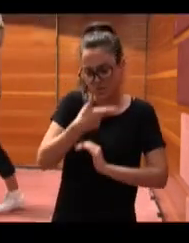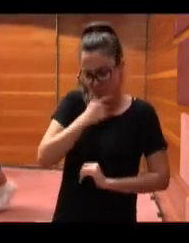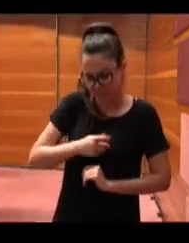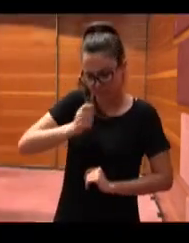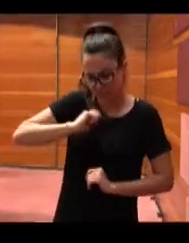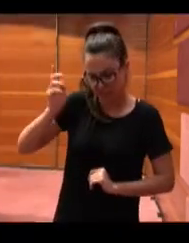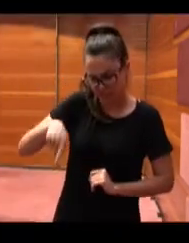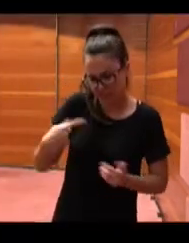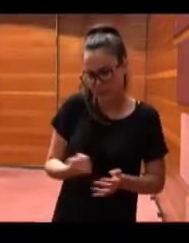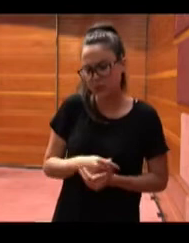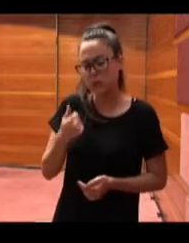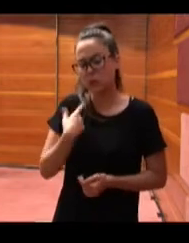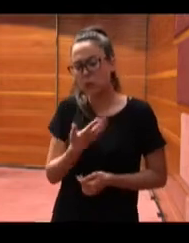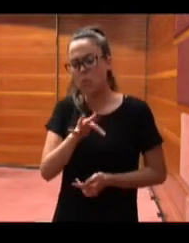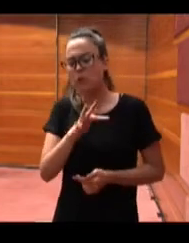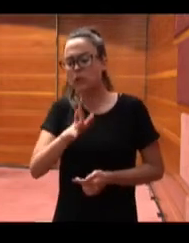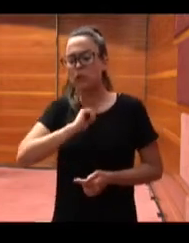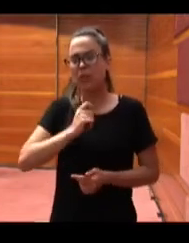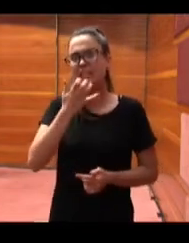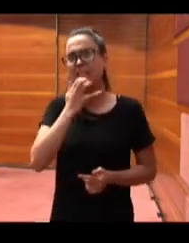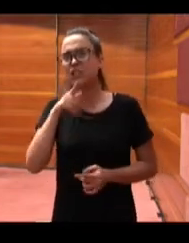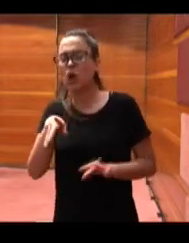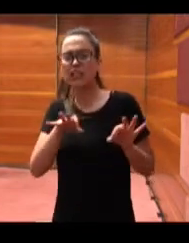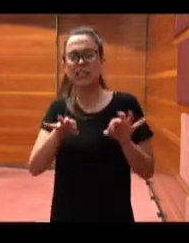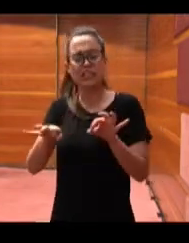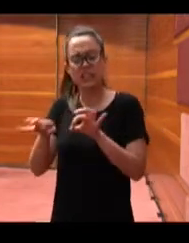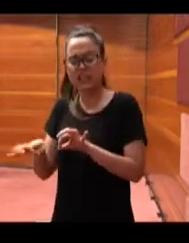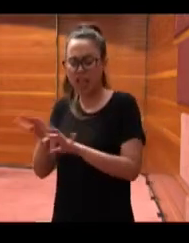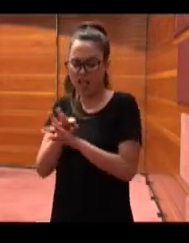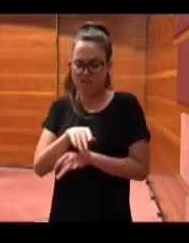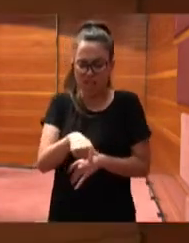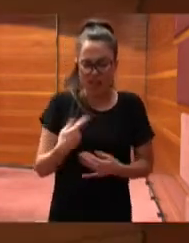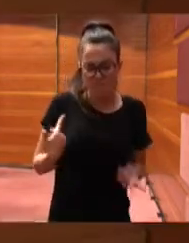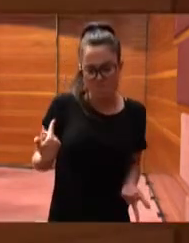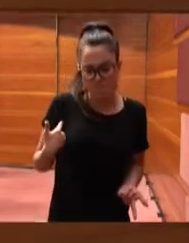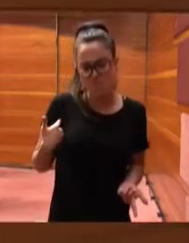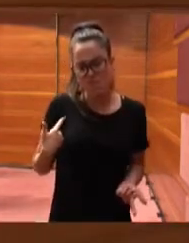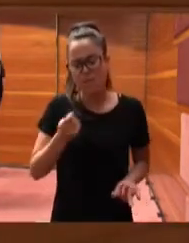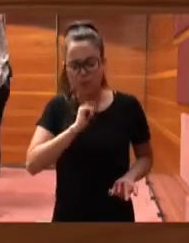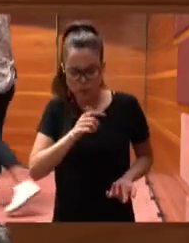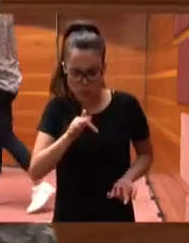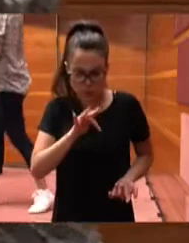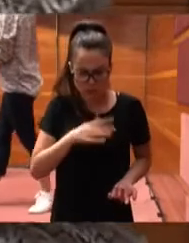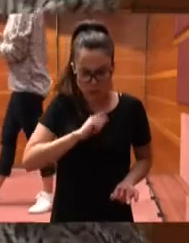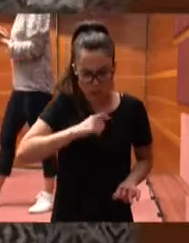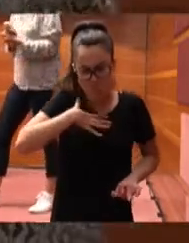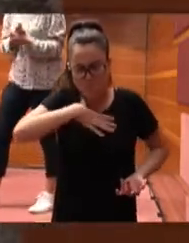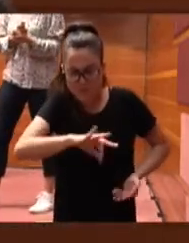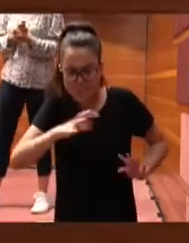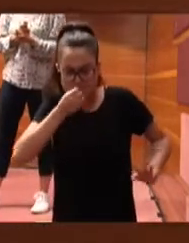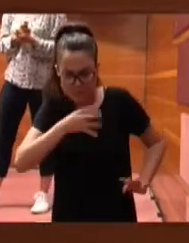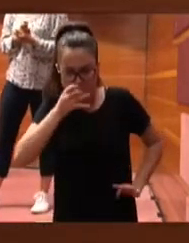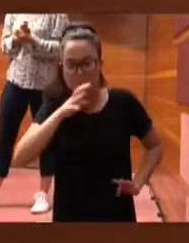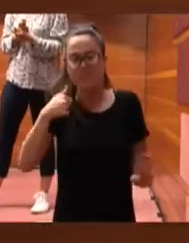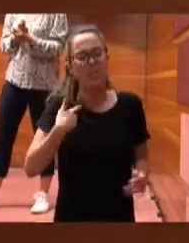un beneficio porque si esto se hace así yo también voy a consumir esto y me voy a beneficiar de ello, pero no